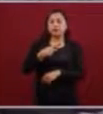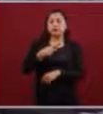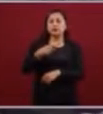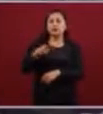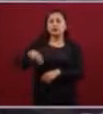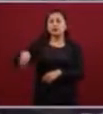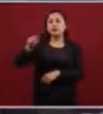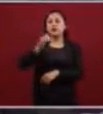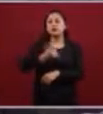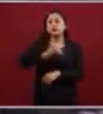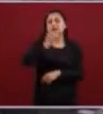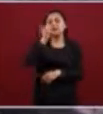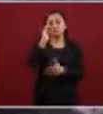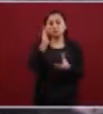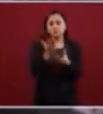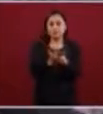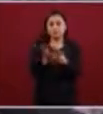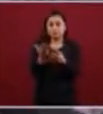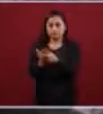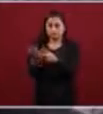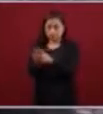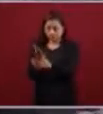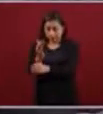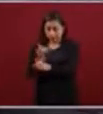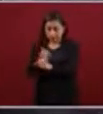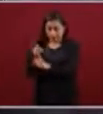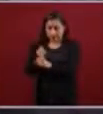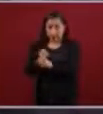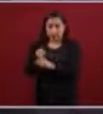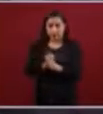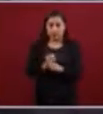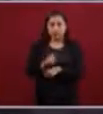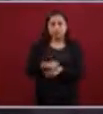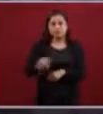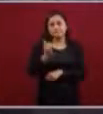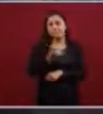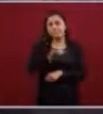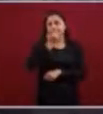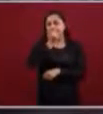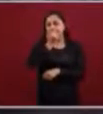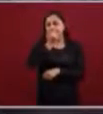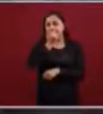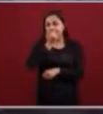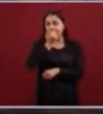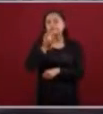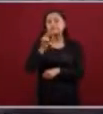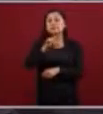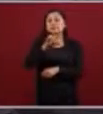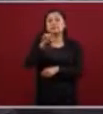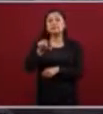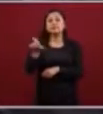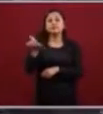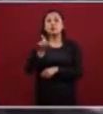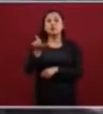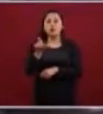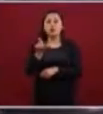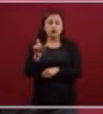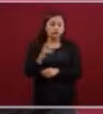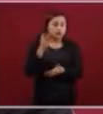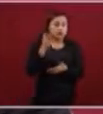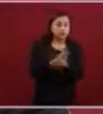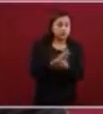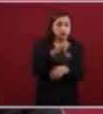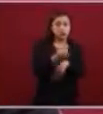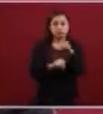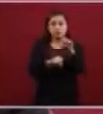expedientes, las carpetas de investigación que no correspondían a los hechos y